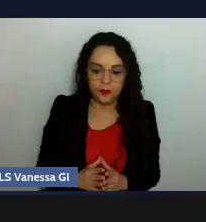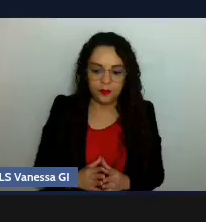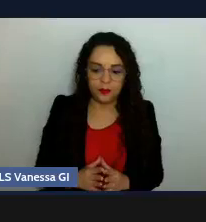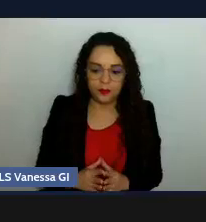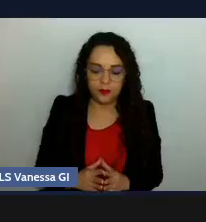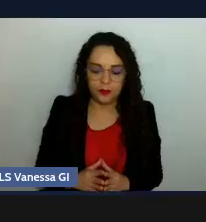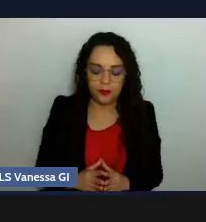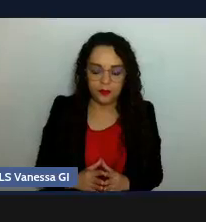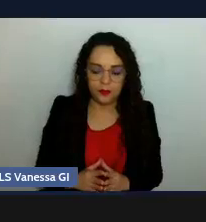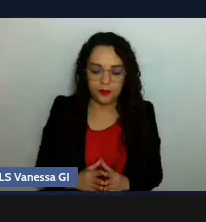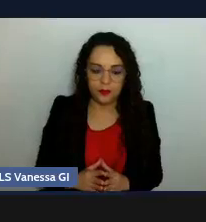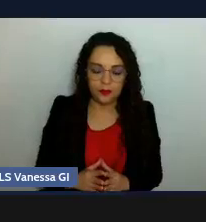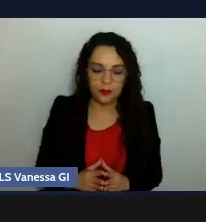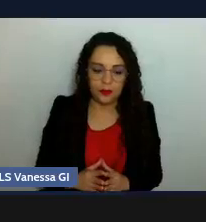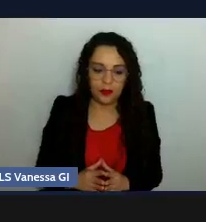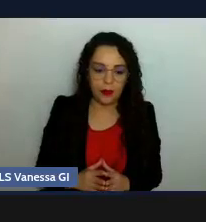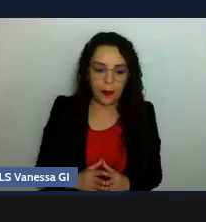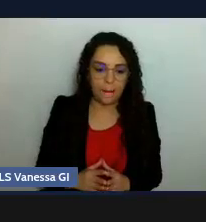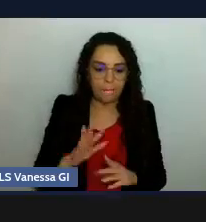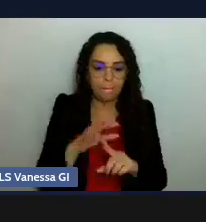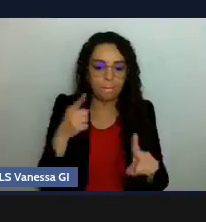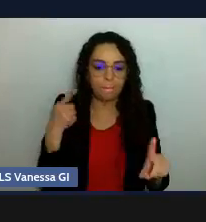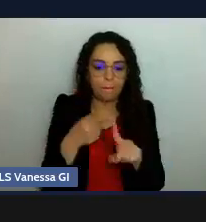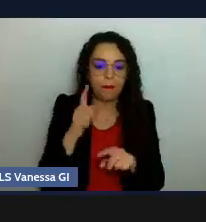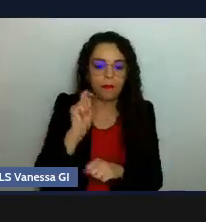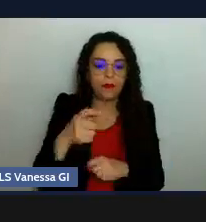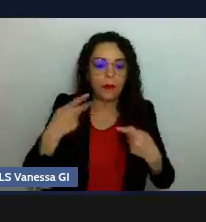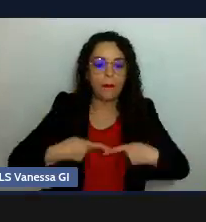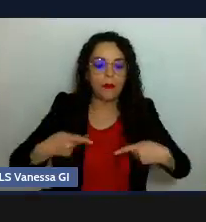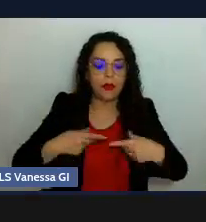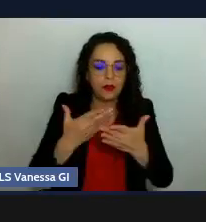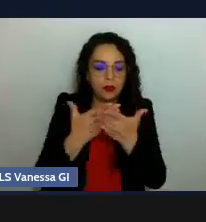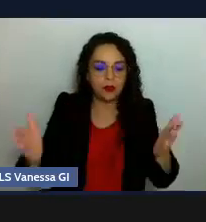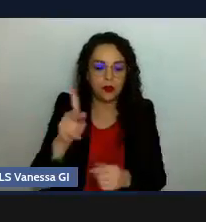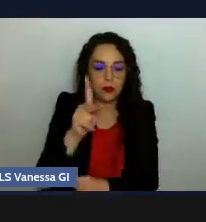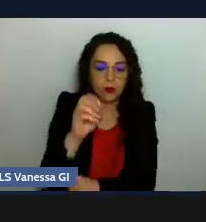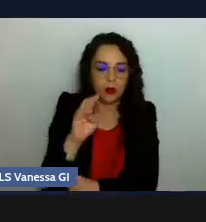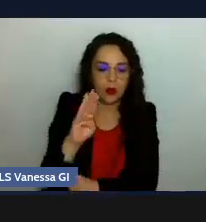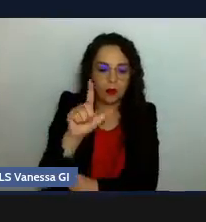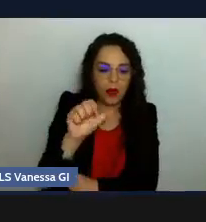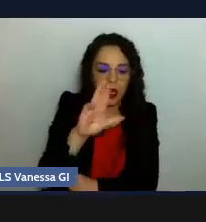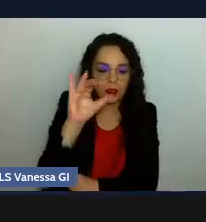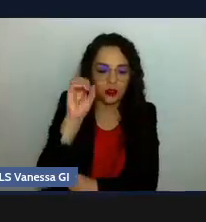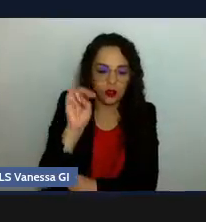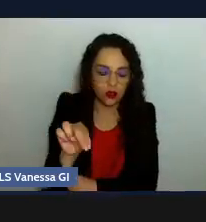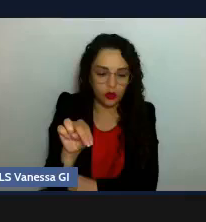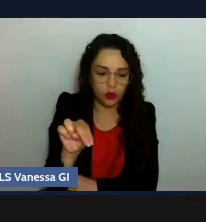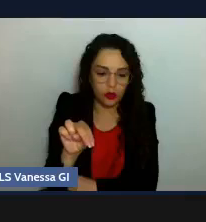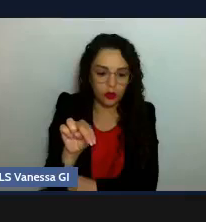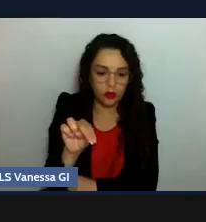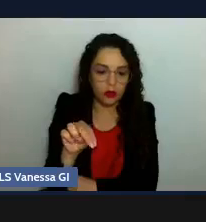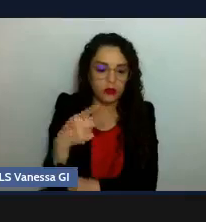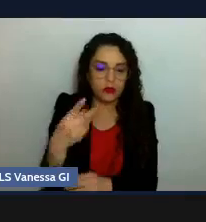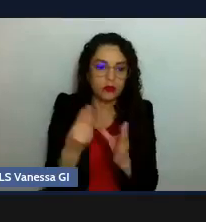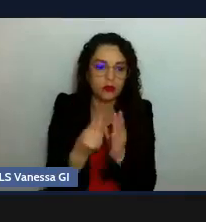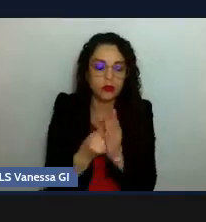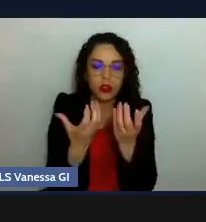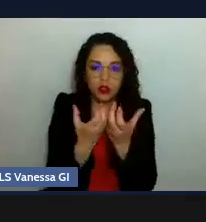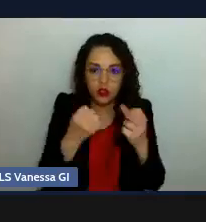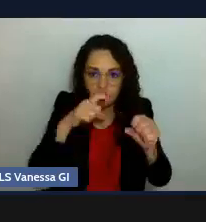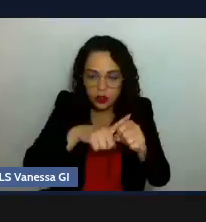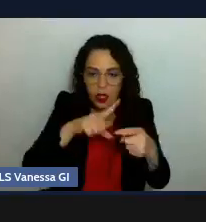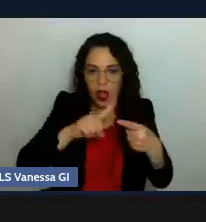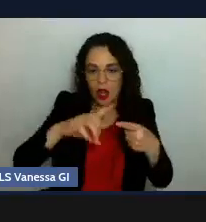Perfecto, pues entonces nos quedamos en el punto de la población, ¿no? O sea, la influencia que tiene la parte social, cultural,